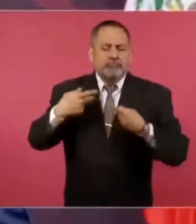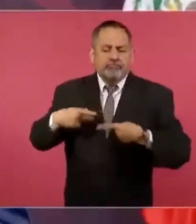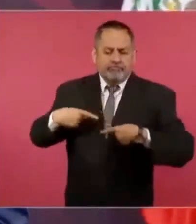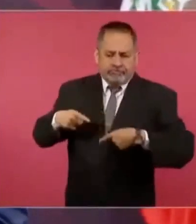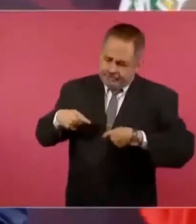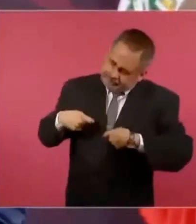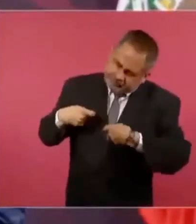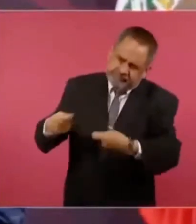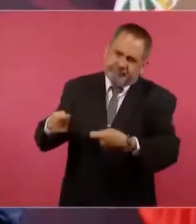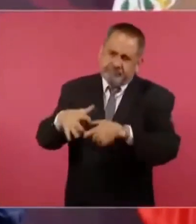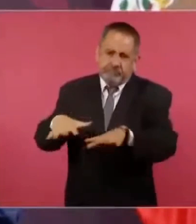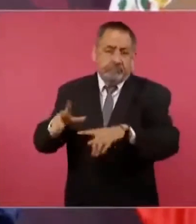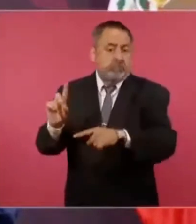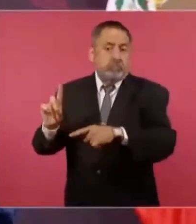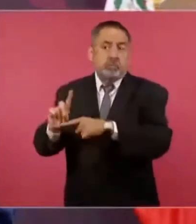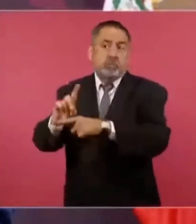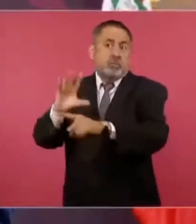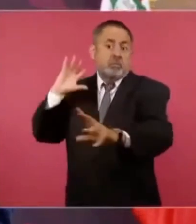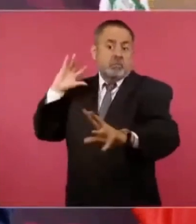desde hace mucho tiempo.